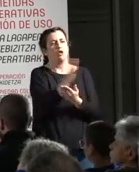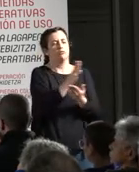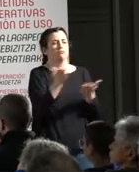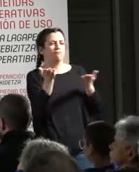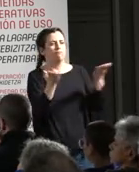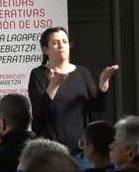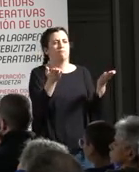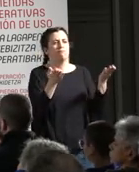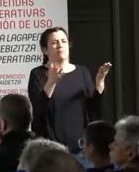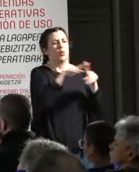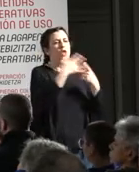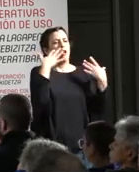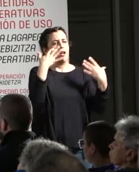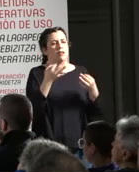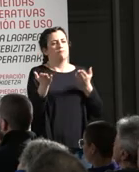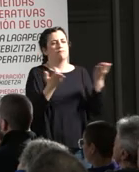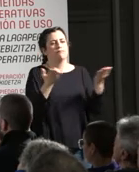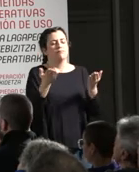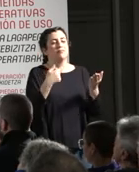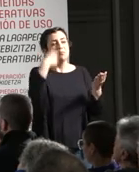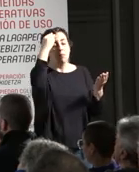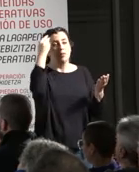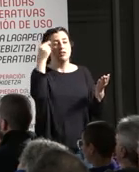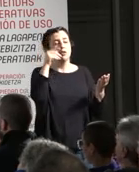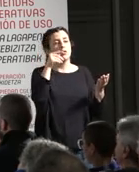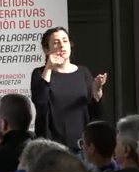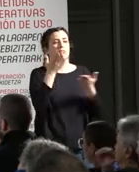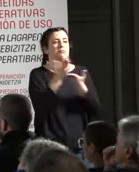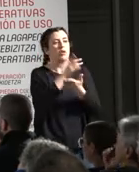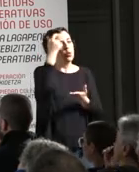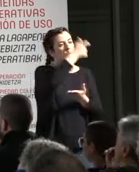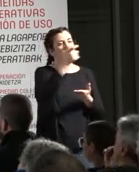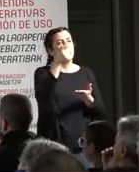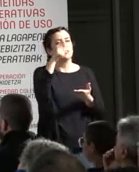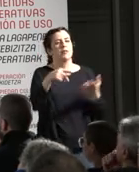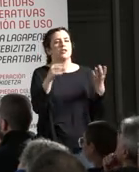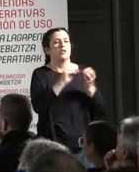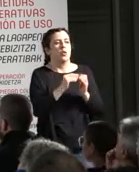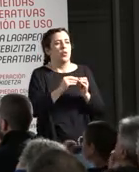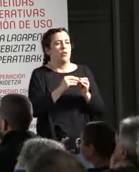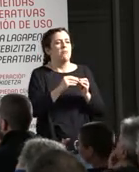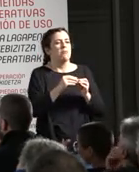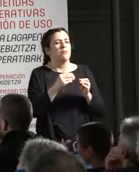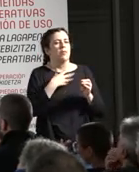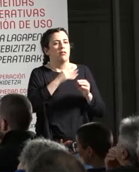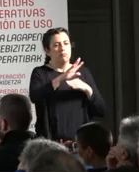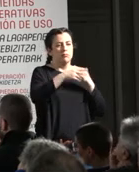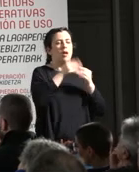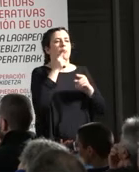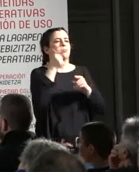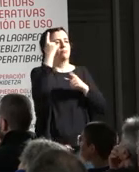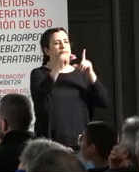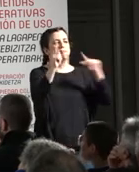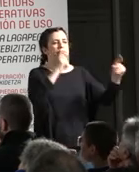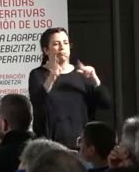de diferentes realidades y creo que en la parte rural también aportan una gran solución a muchas de las problemáticas que existen de despoblación, de